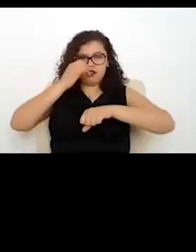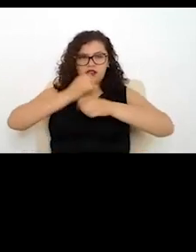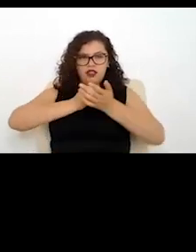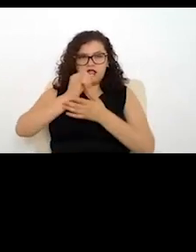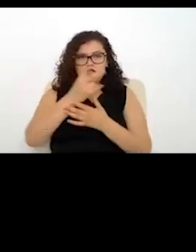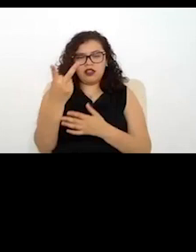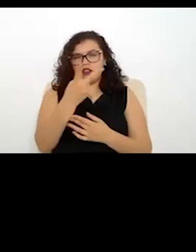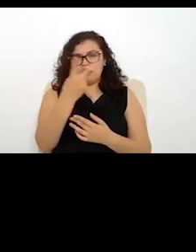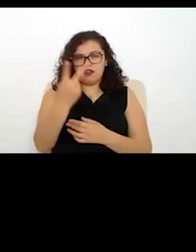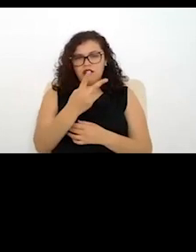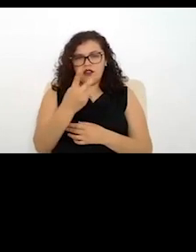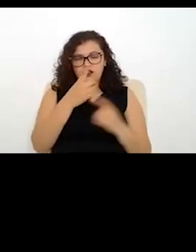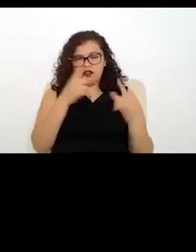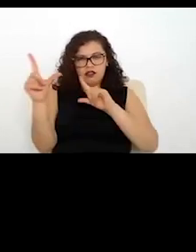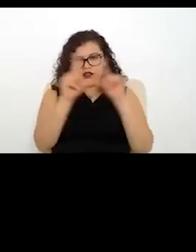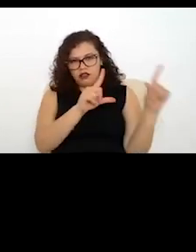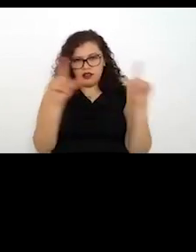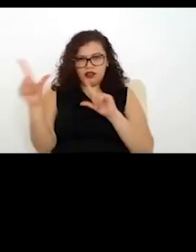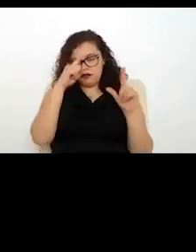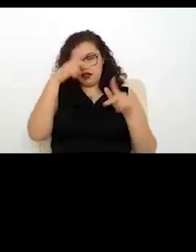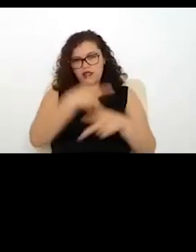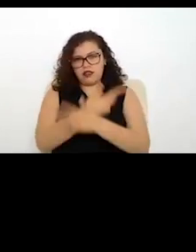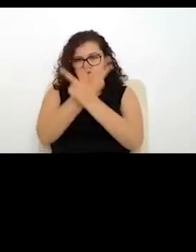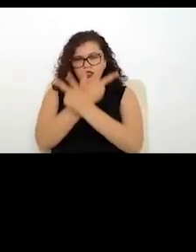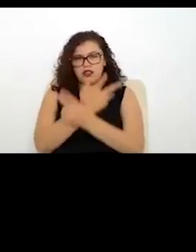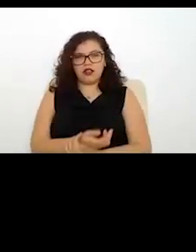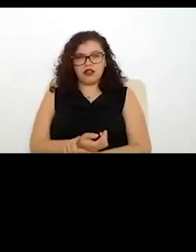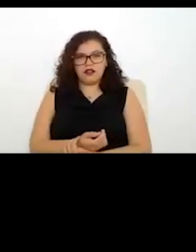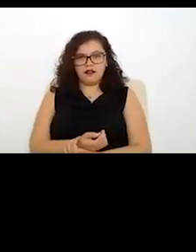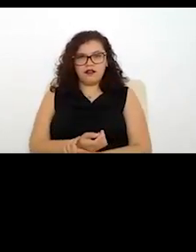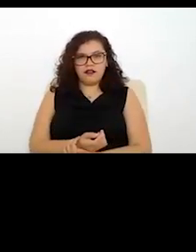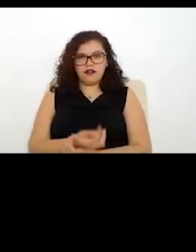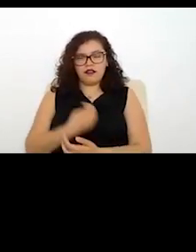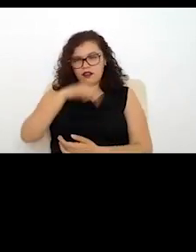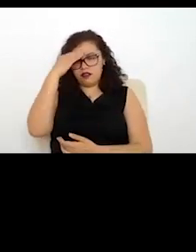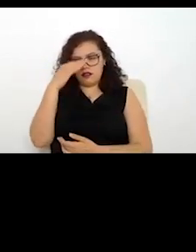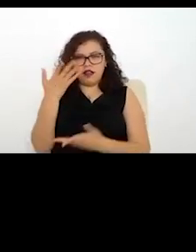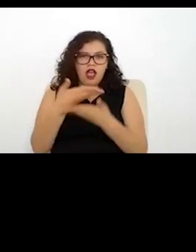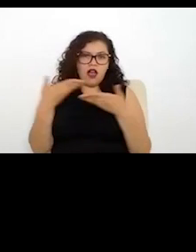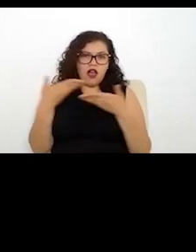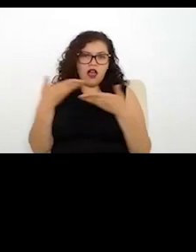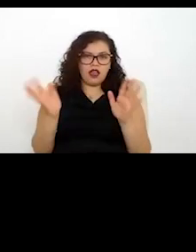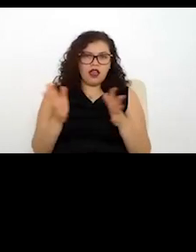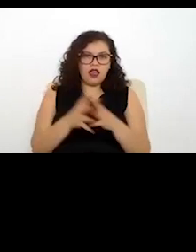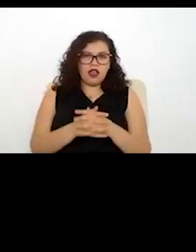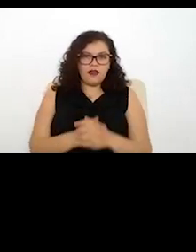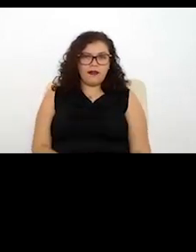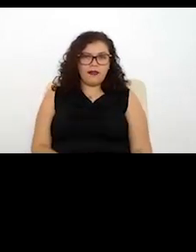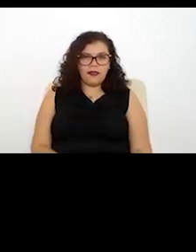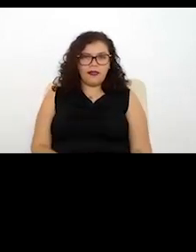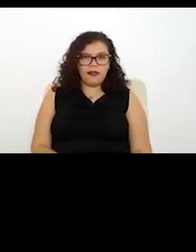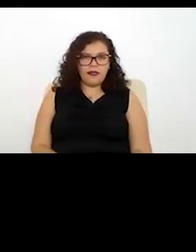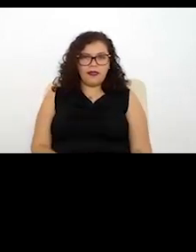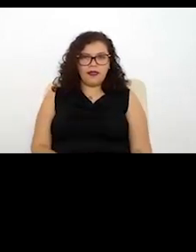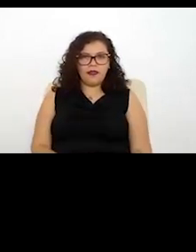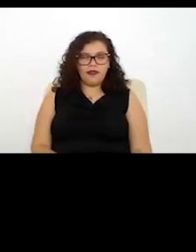dos diapositivas respecto al teletrabajo porque sabemos que hoy en día es un tema que está en todos lados